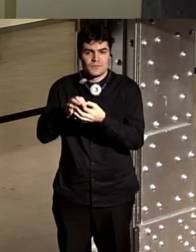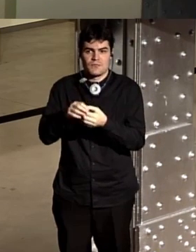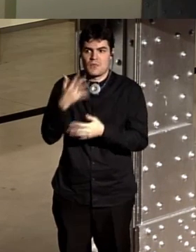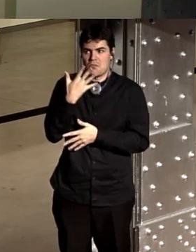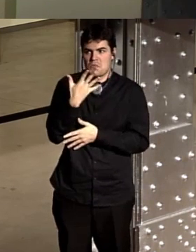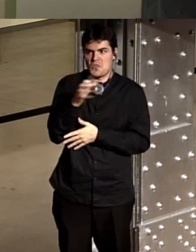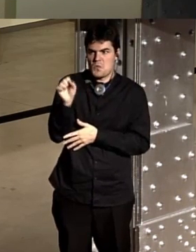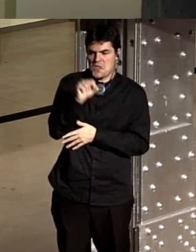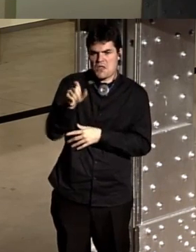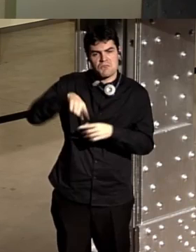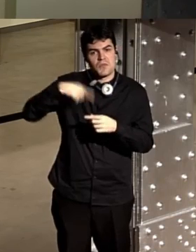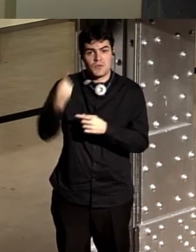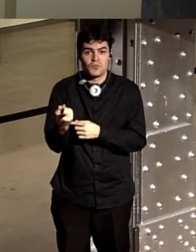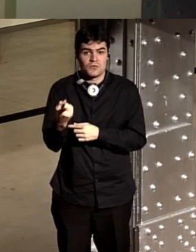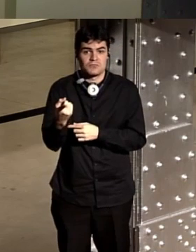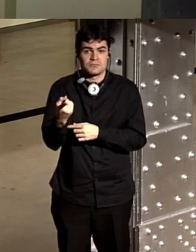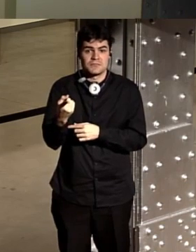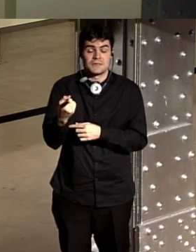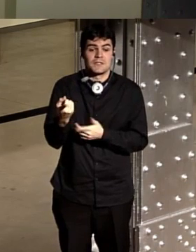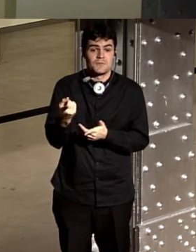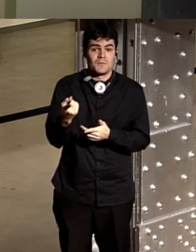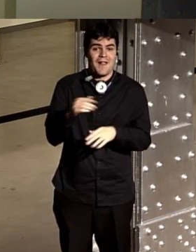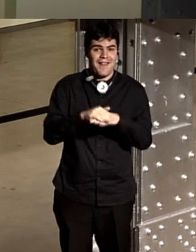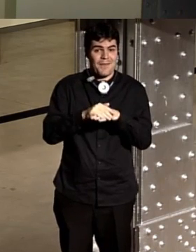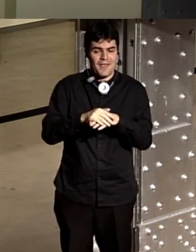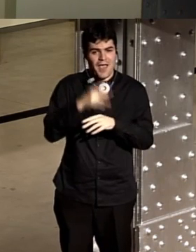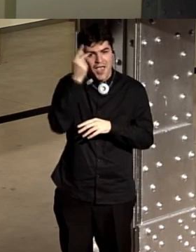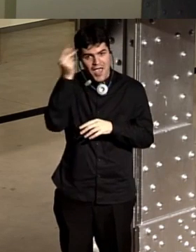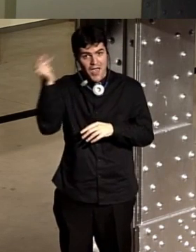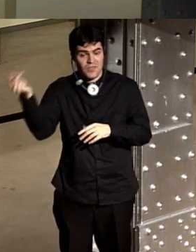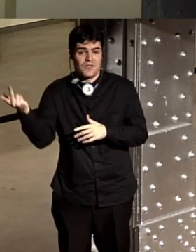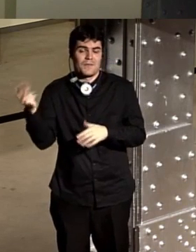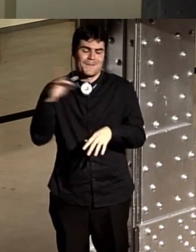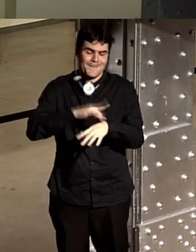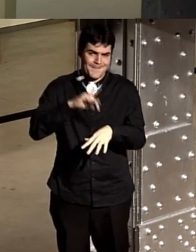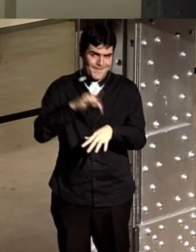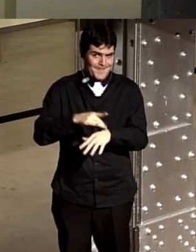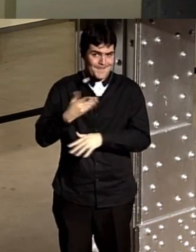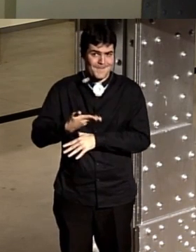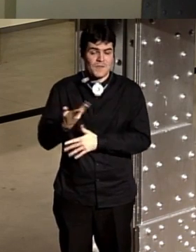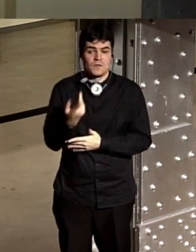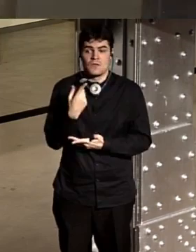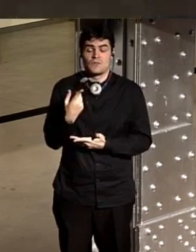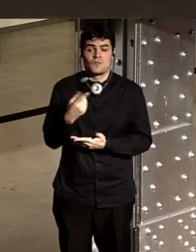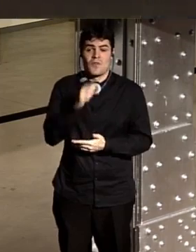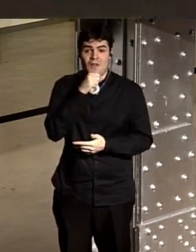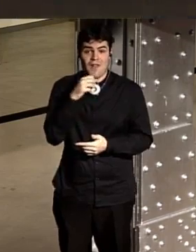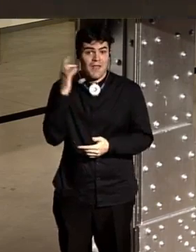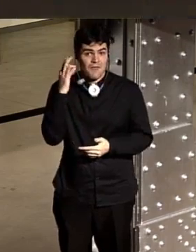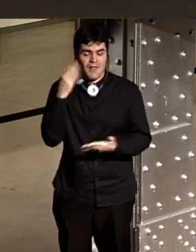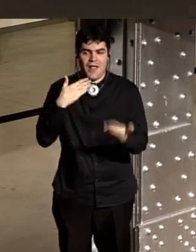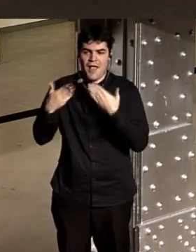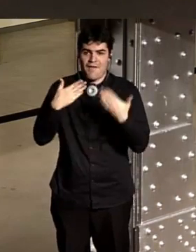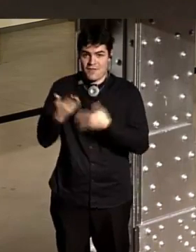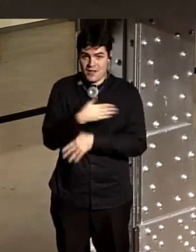años me parece, sí. La amiga tiene Alzheimer, está muy enferma, entonces Sal quiere hablar con tu abuela pide